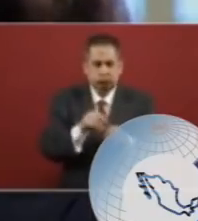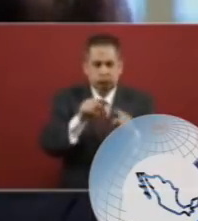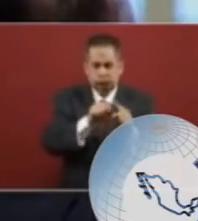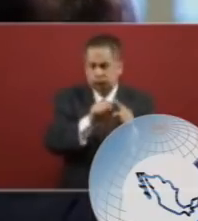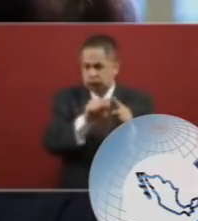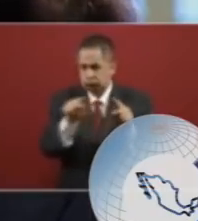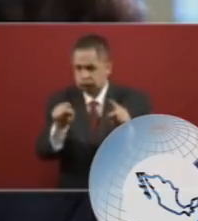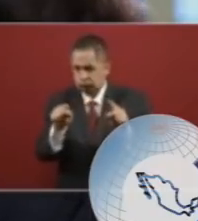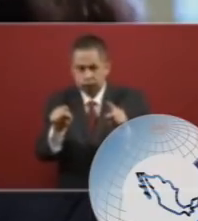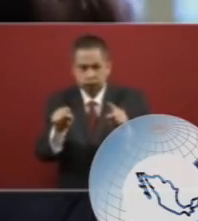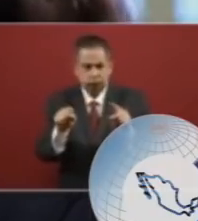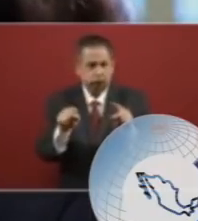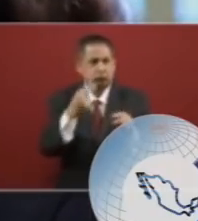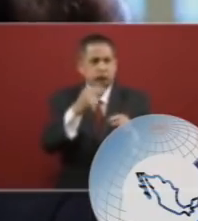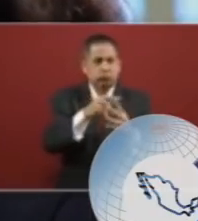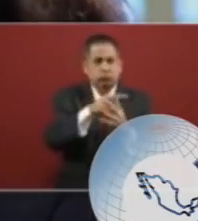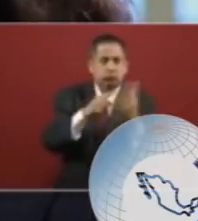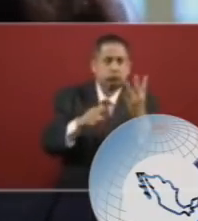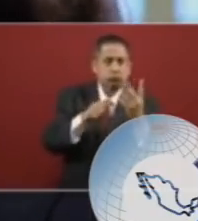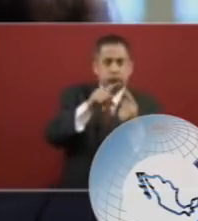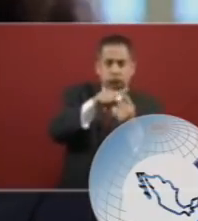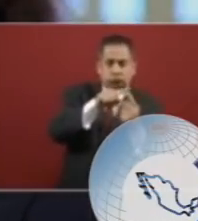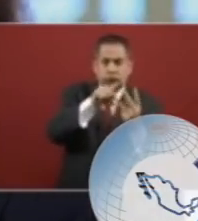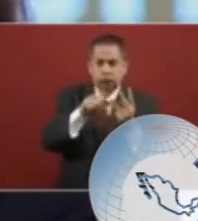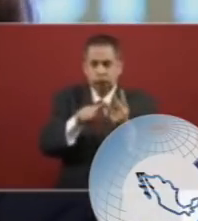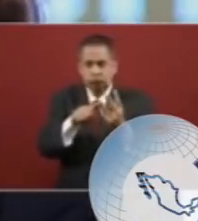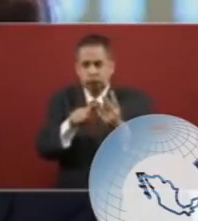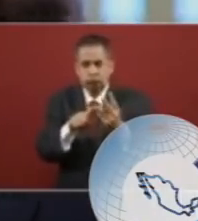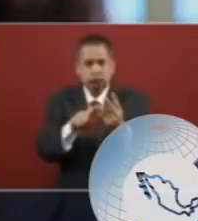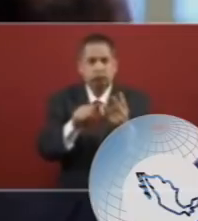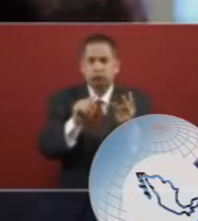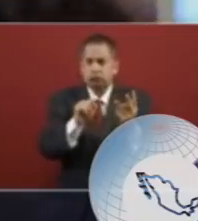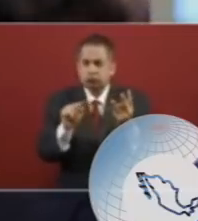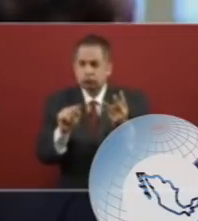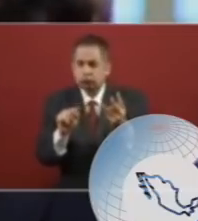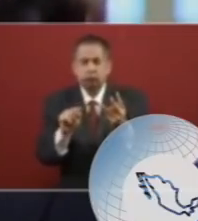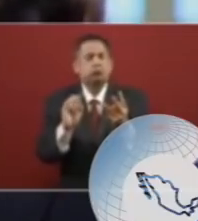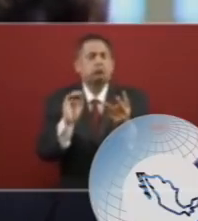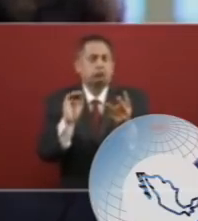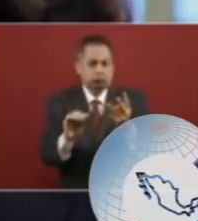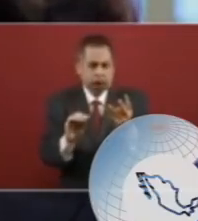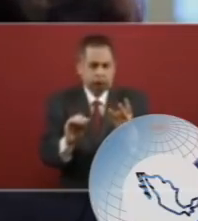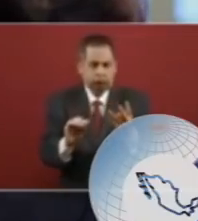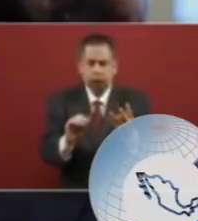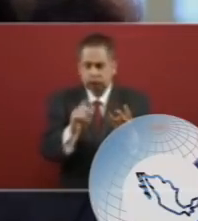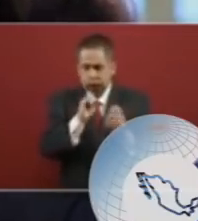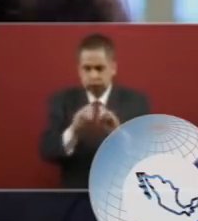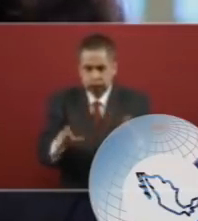primer apellido. Si es un nombre muy común, necesitarán el segundo apellido, pero de todos modos,